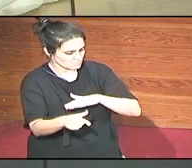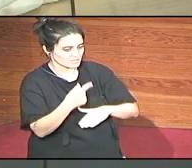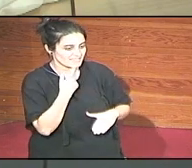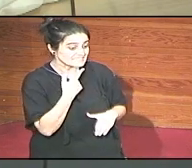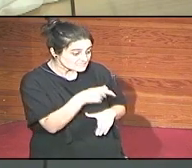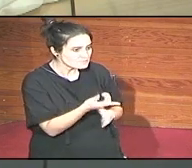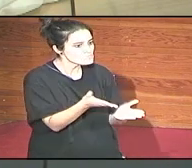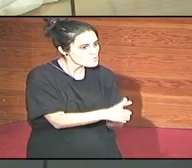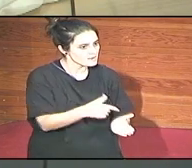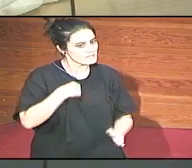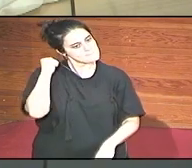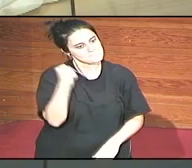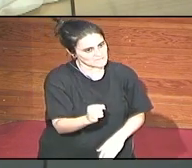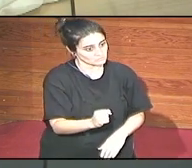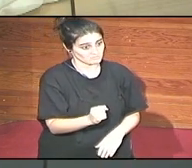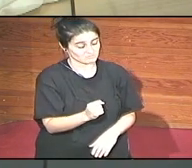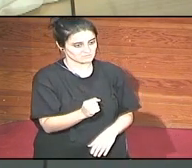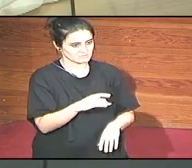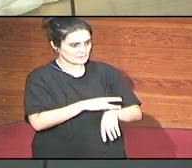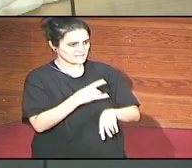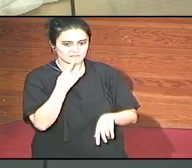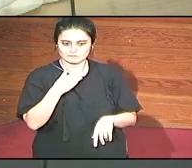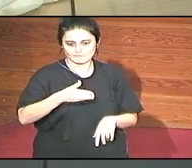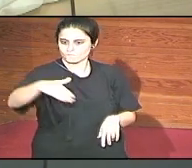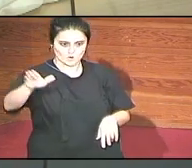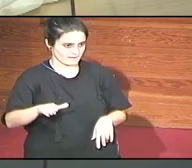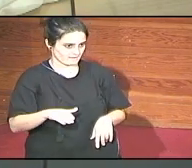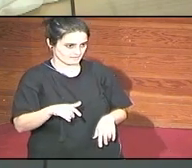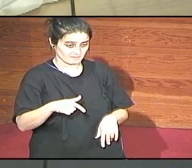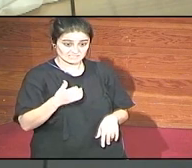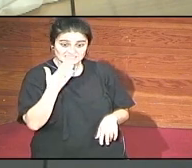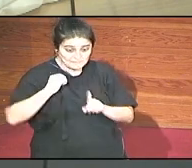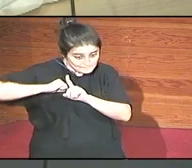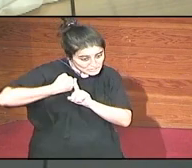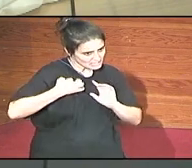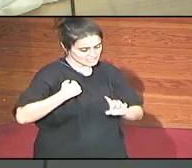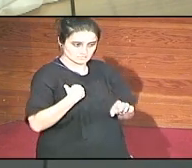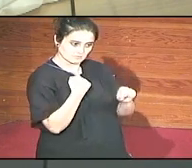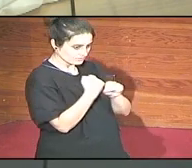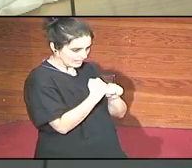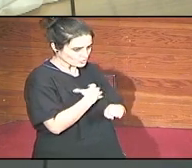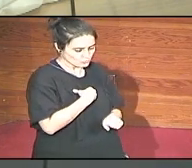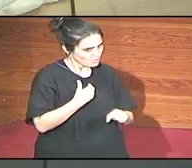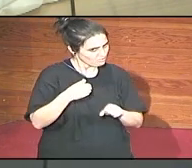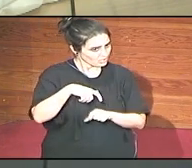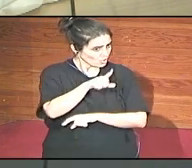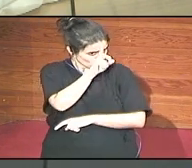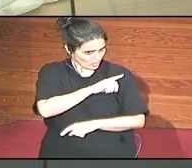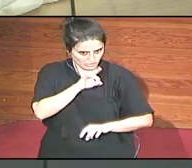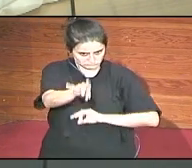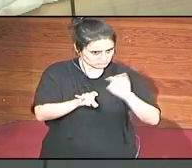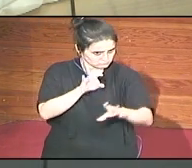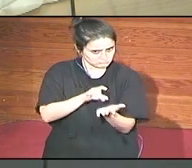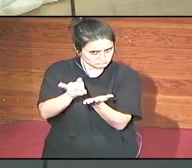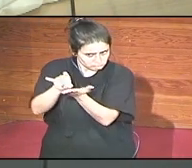matamos y ella dijo fuera de aquí o sea yo no voy a poder trabajar sin mentir si esta presión y echó a los soldados de la gente